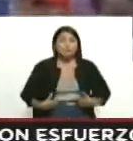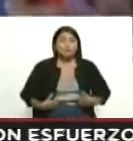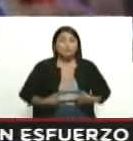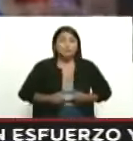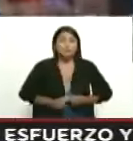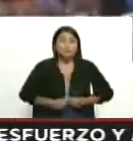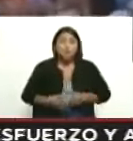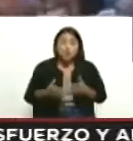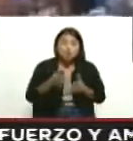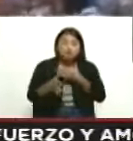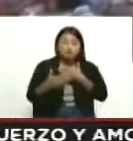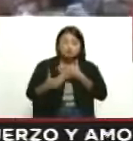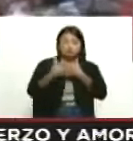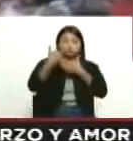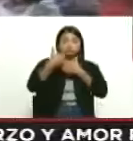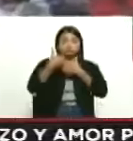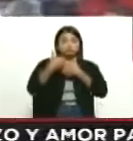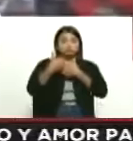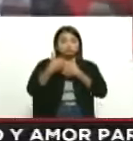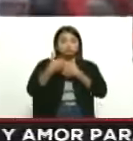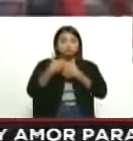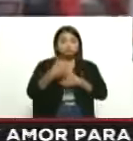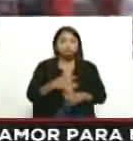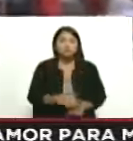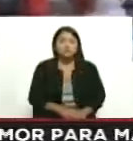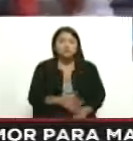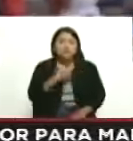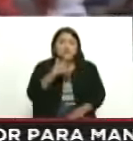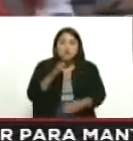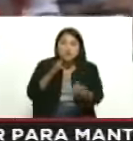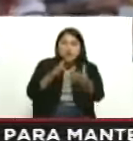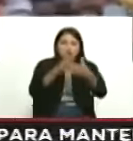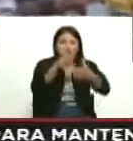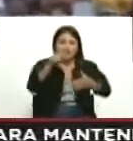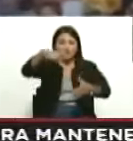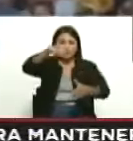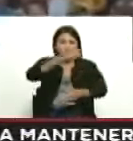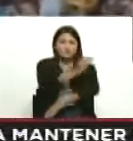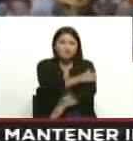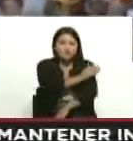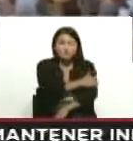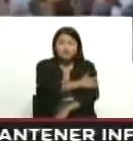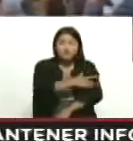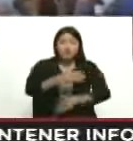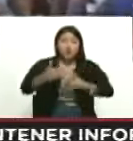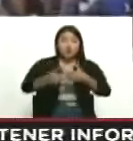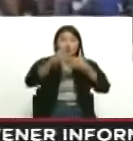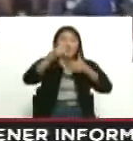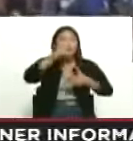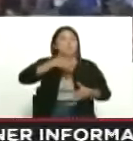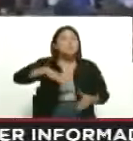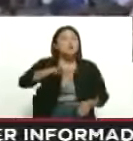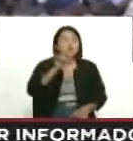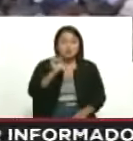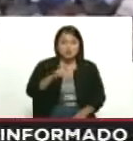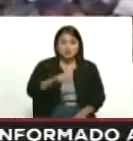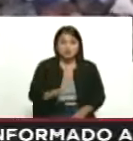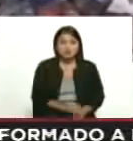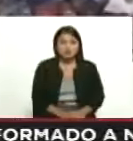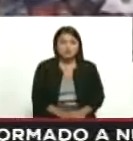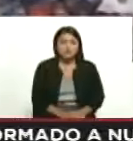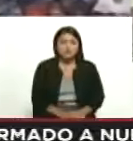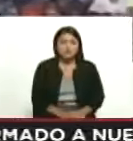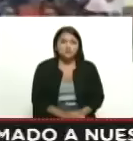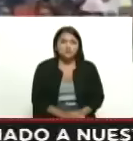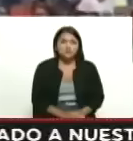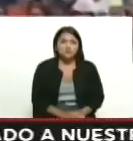contra nosotros, la cosa no era contra ellos, la cosa era contra el pueblo, ¿ves?